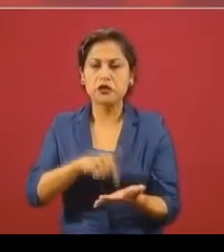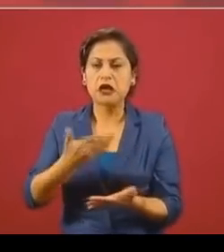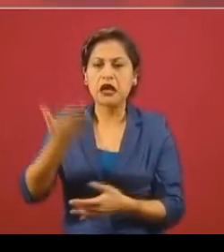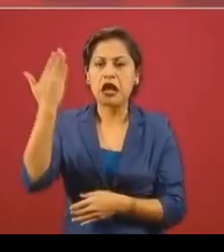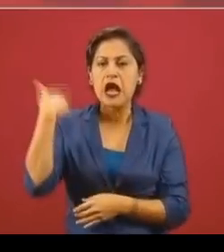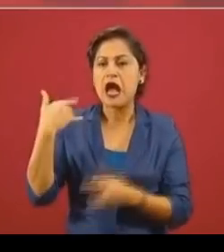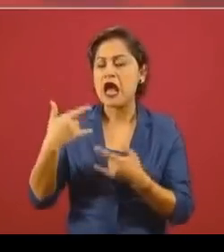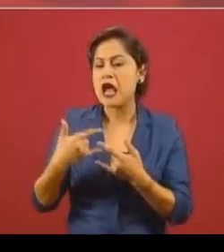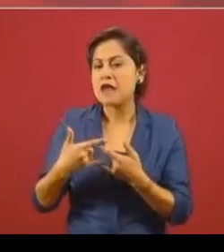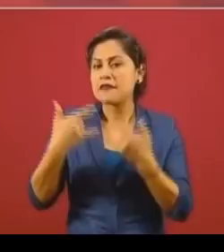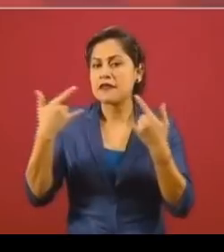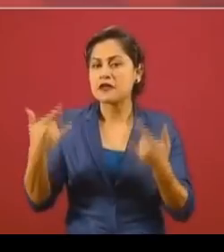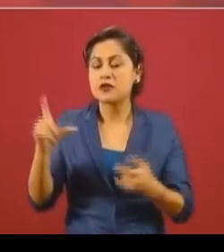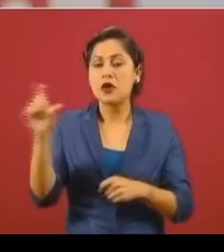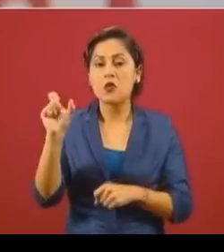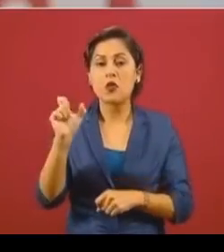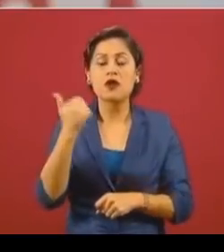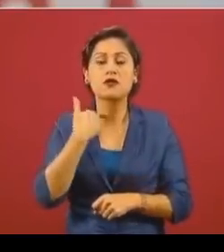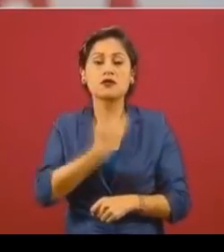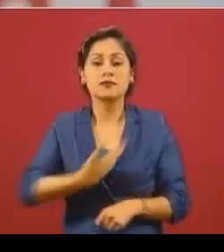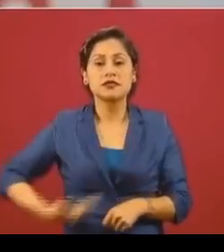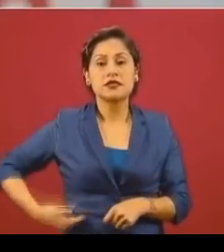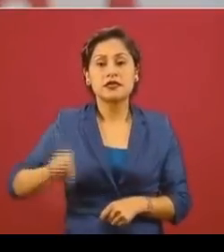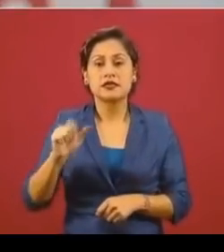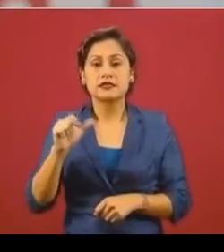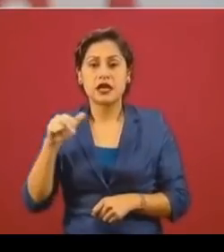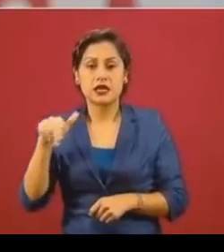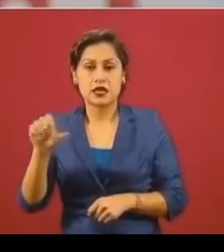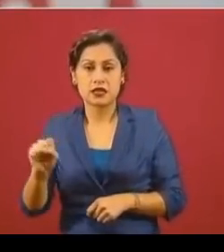en el sexenio de Carlos Salinas.